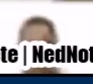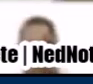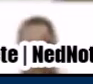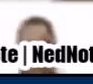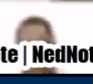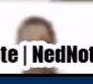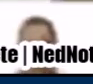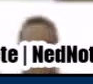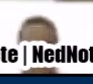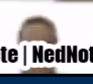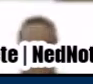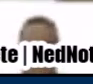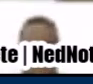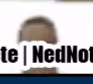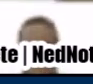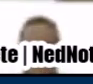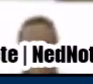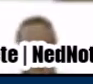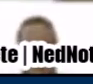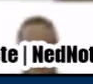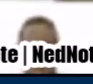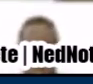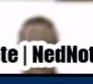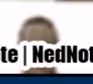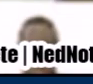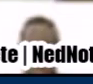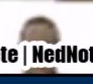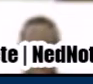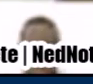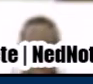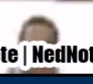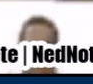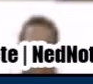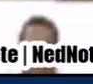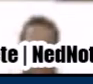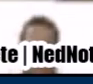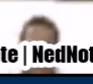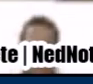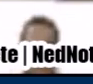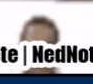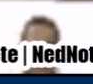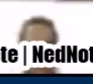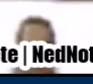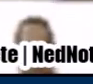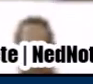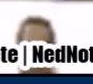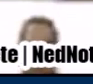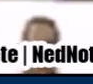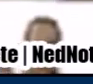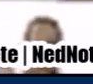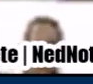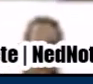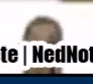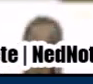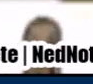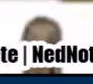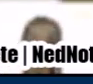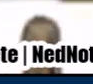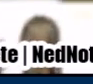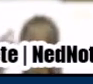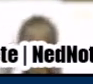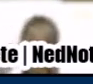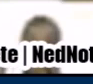Venezuela. Aquí el llamado es a todos los sectores en este momento, a todos en Venezuela, a la unión, a que no hay